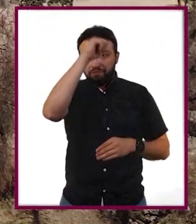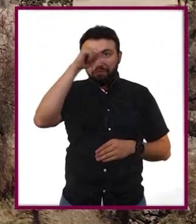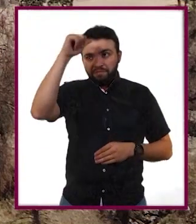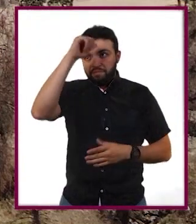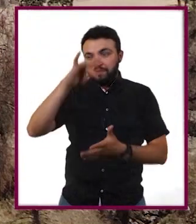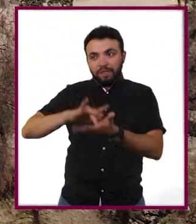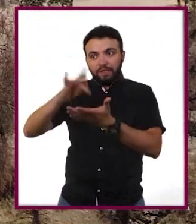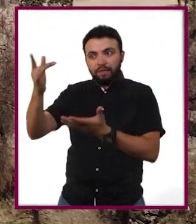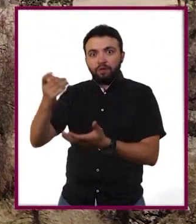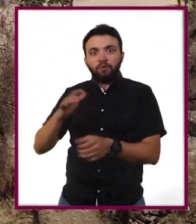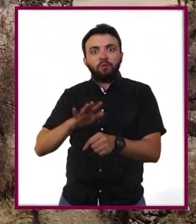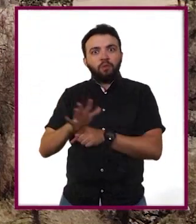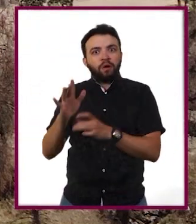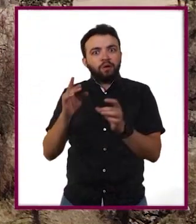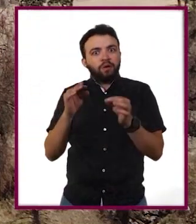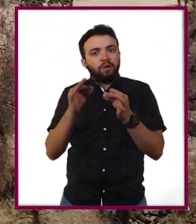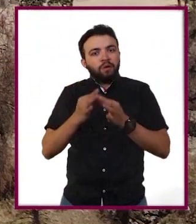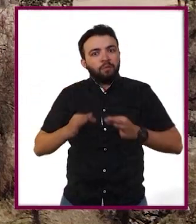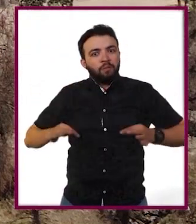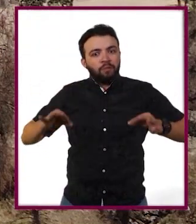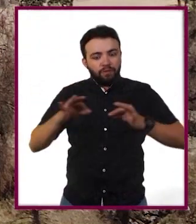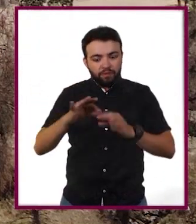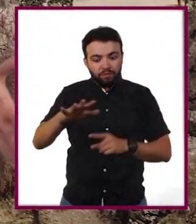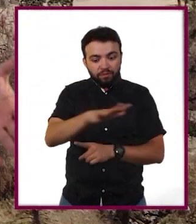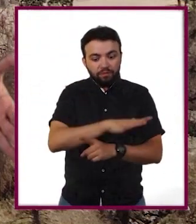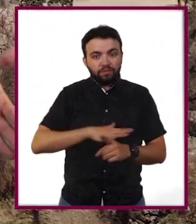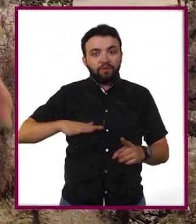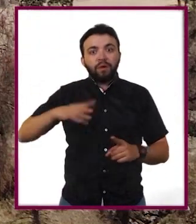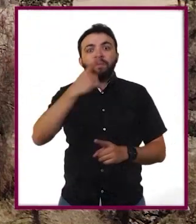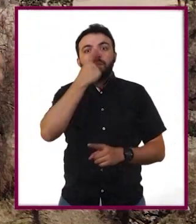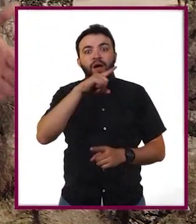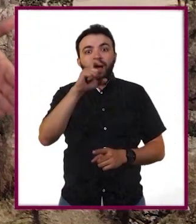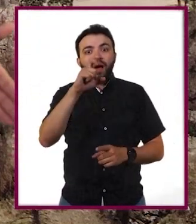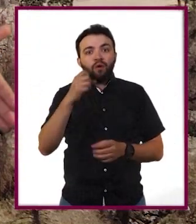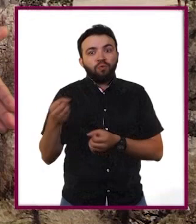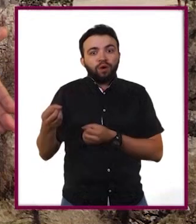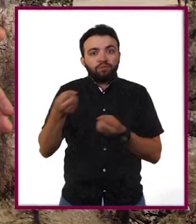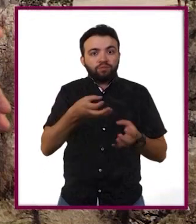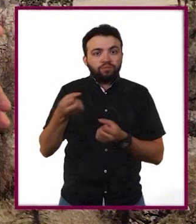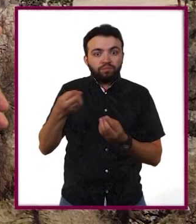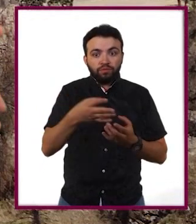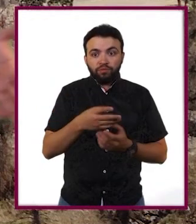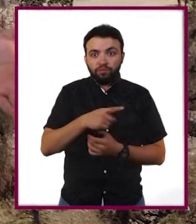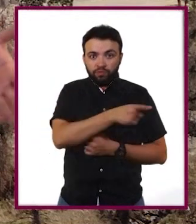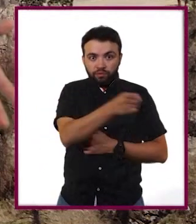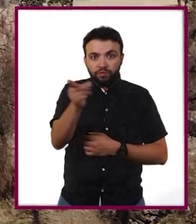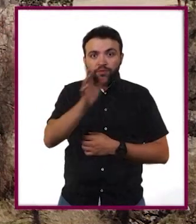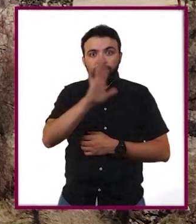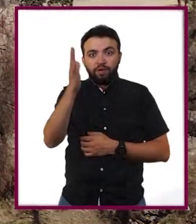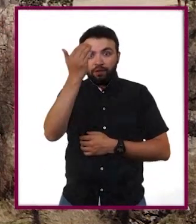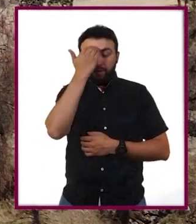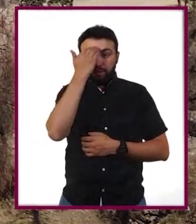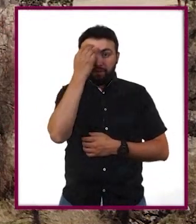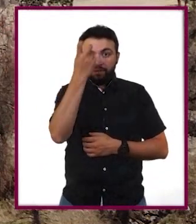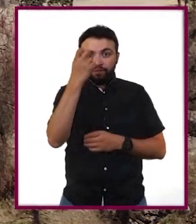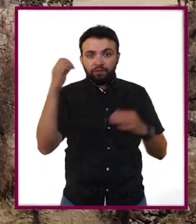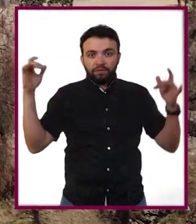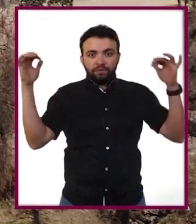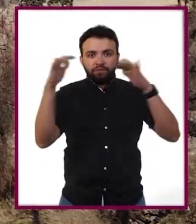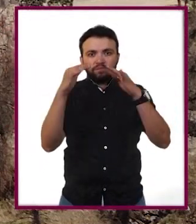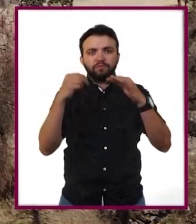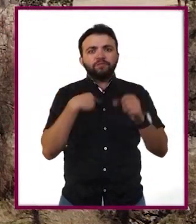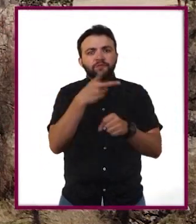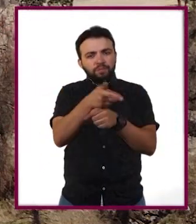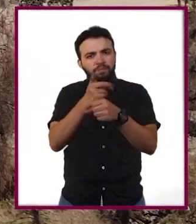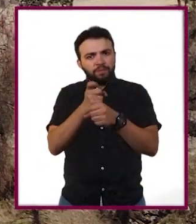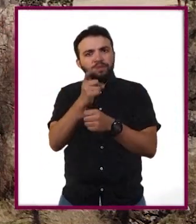y qué importancia tuvo para todos los habitantes de esa zona. ¿Y ustedes ya conocían este acueducto? Los invito a que organicen un viaje con su